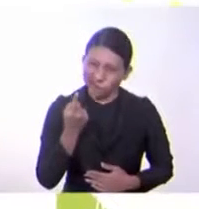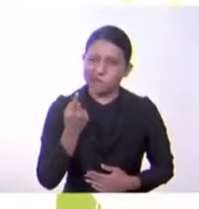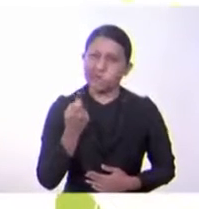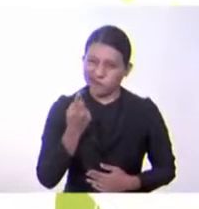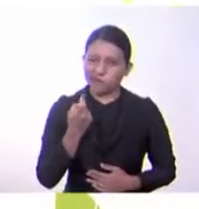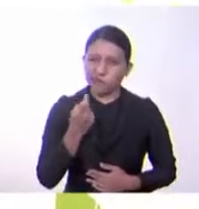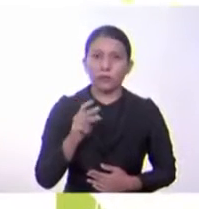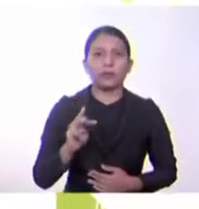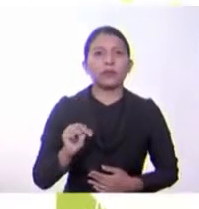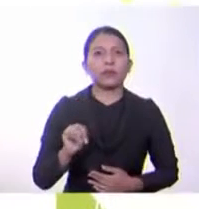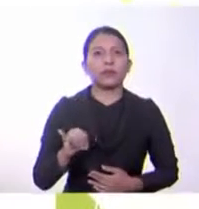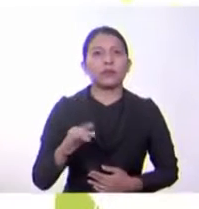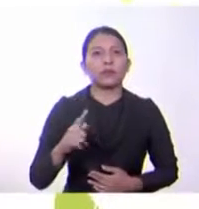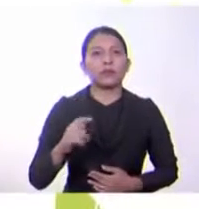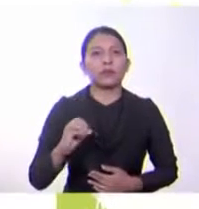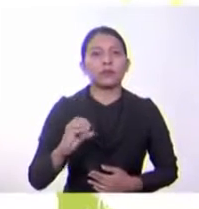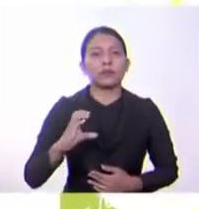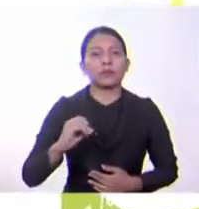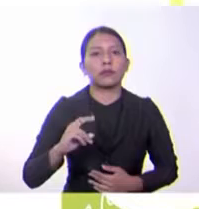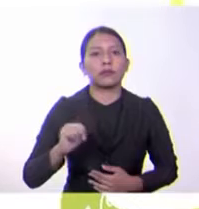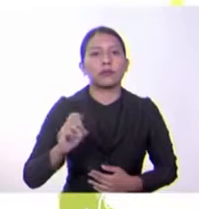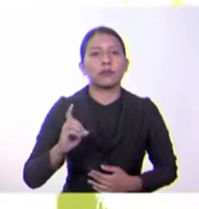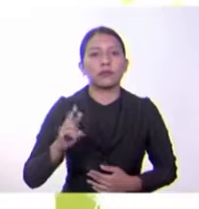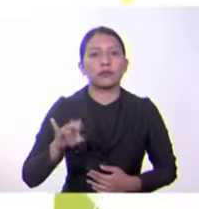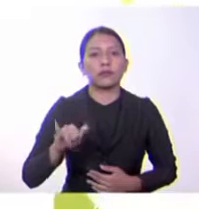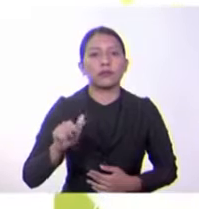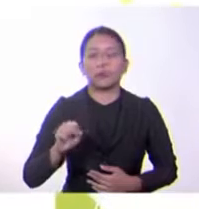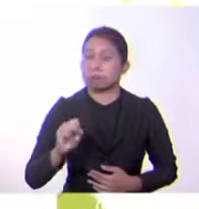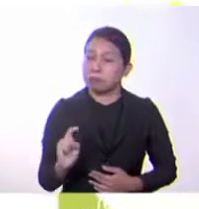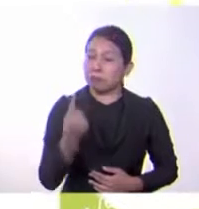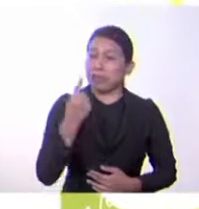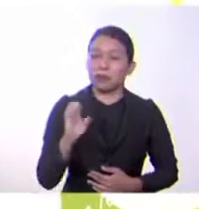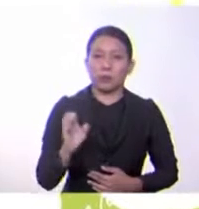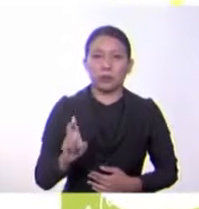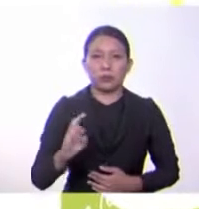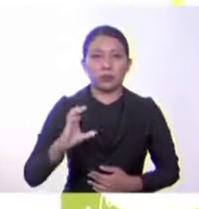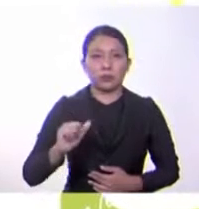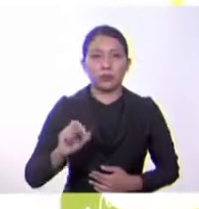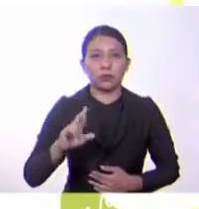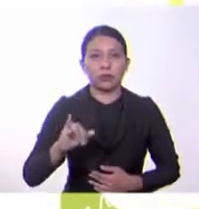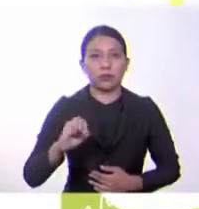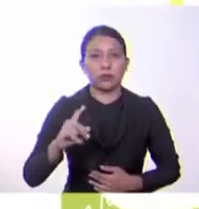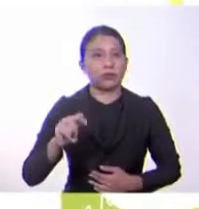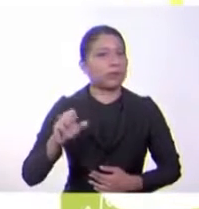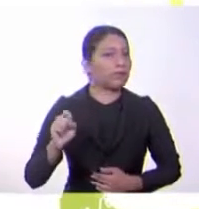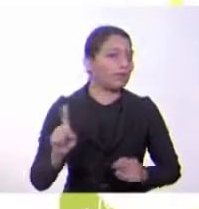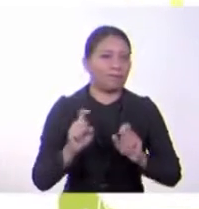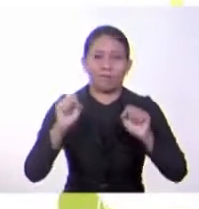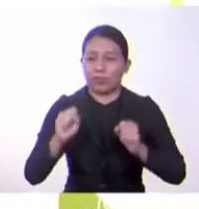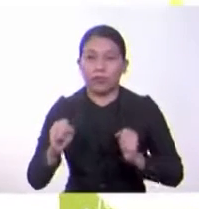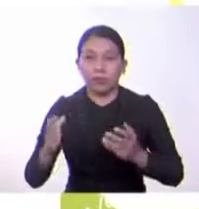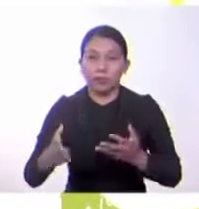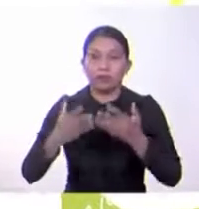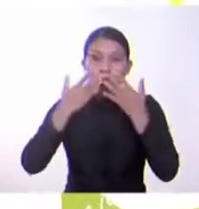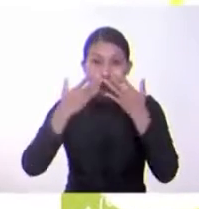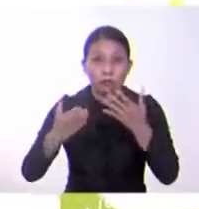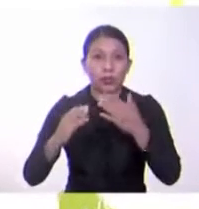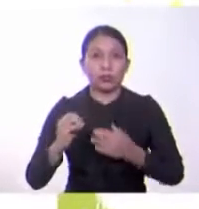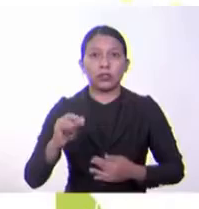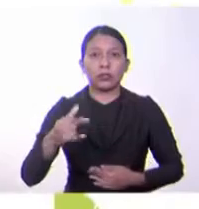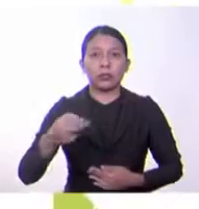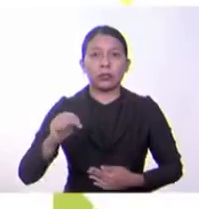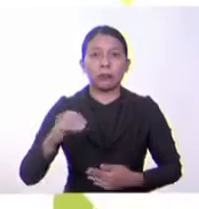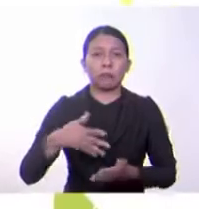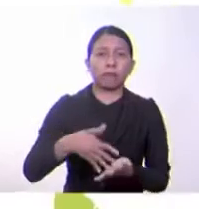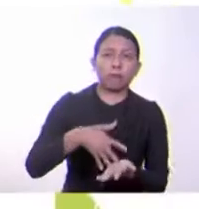las mitocondrias, pues se cree que los primeros eucariotas no podían soportar el terrible oxígeno, pero las